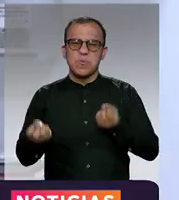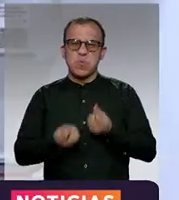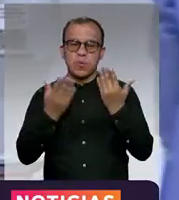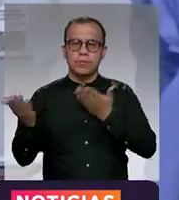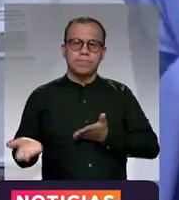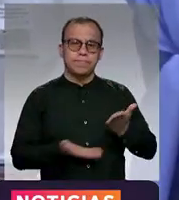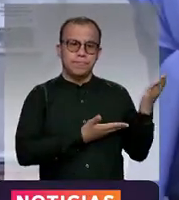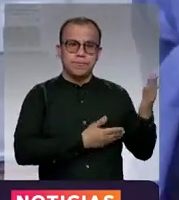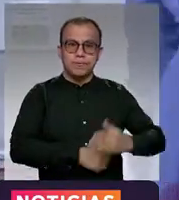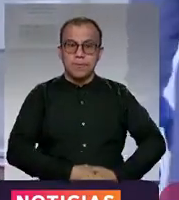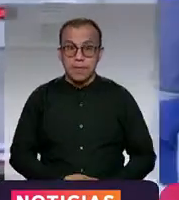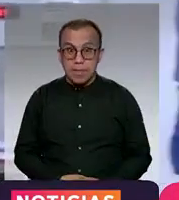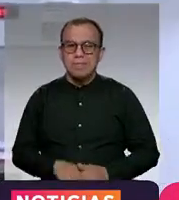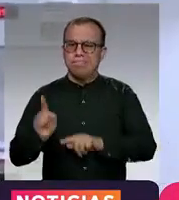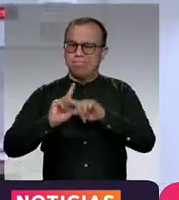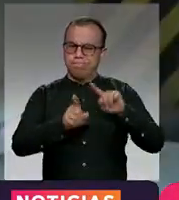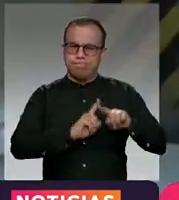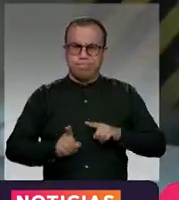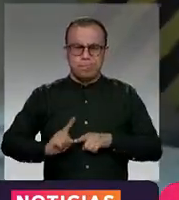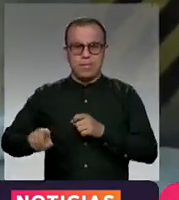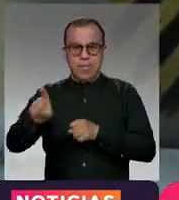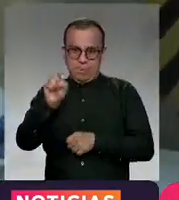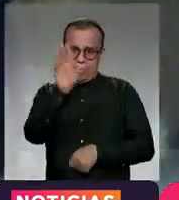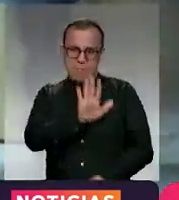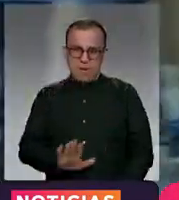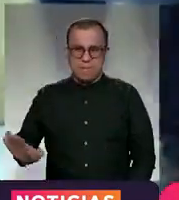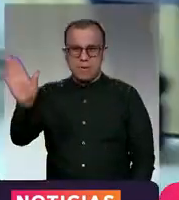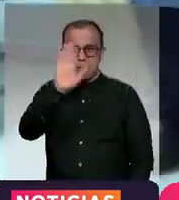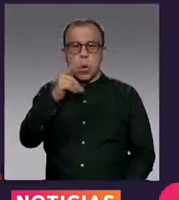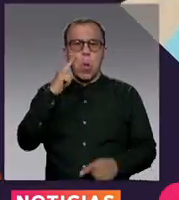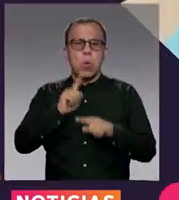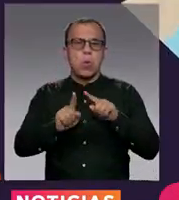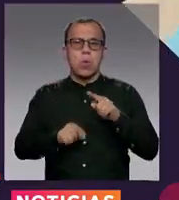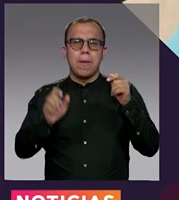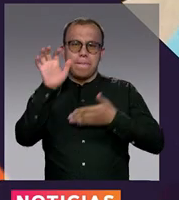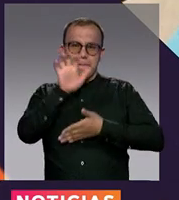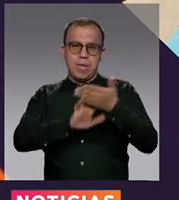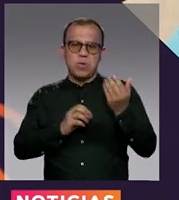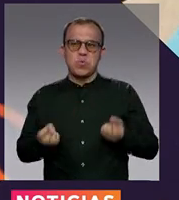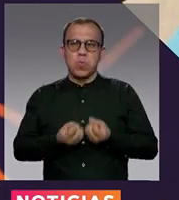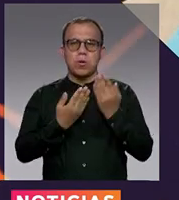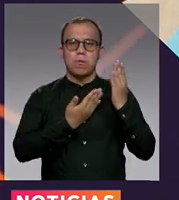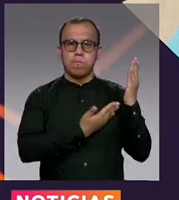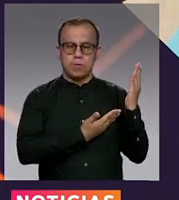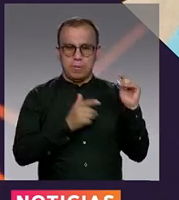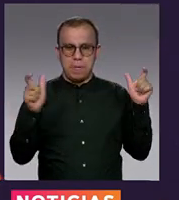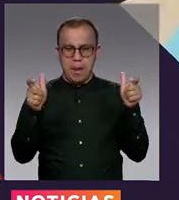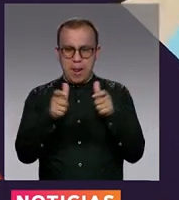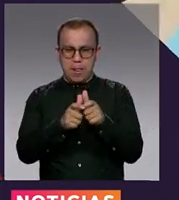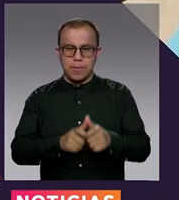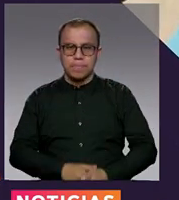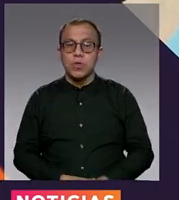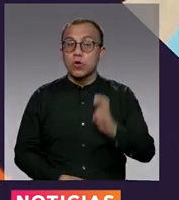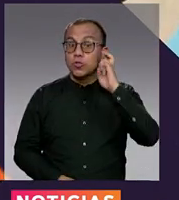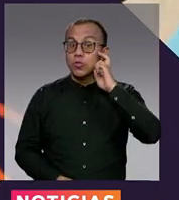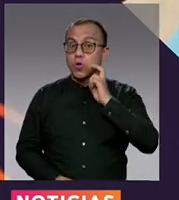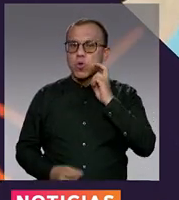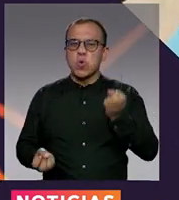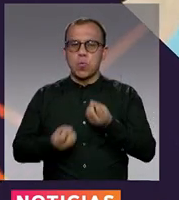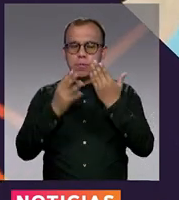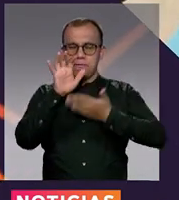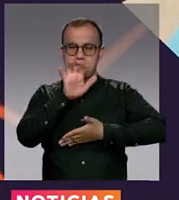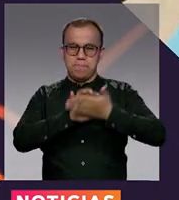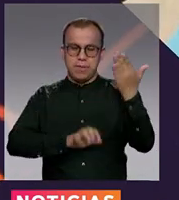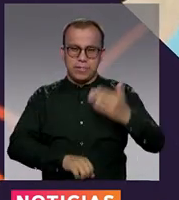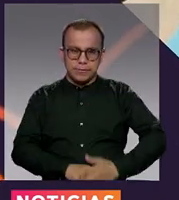de otro lado de los departamentos con el menor número de dosis asignadas son pinchada con 112 dosis choco 227